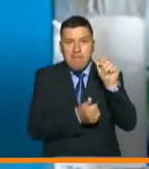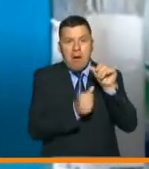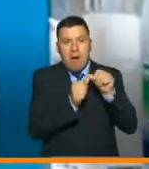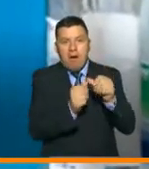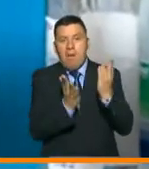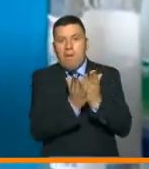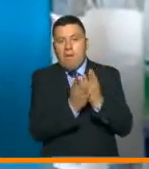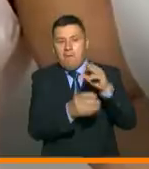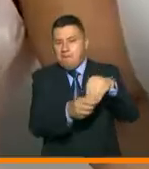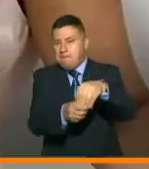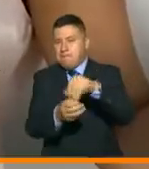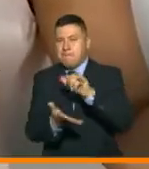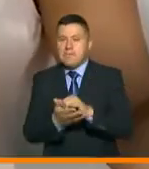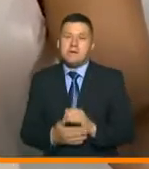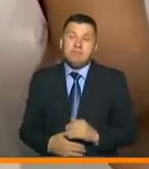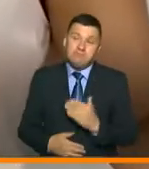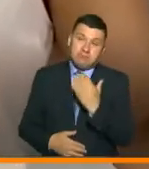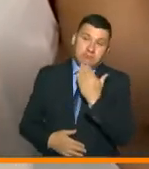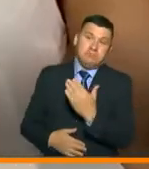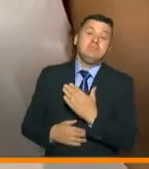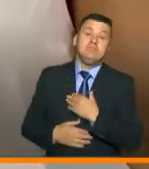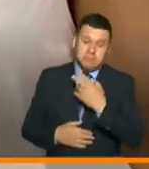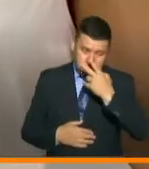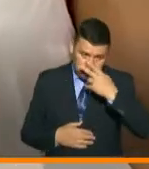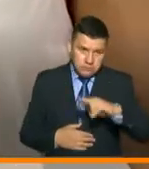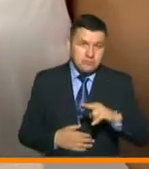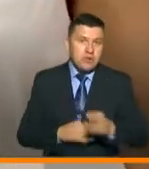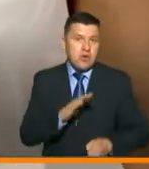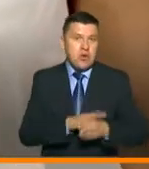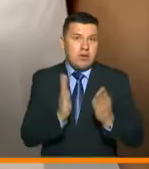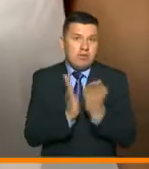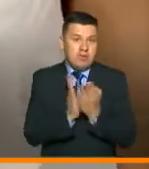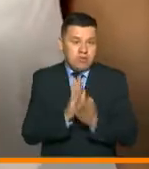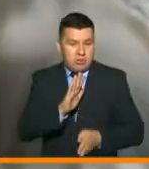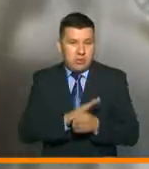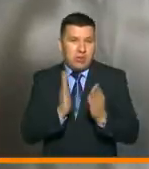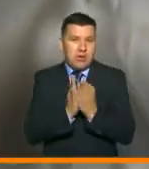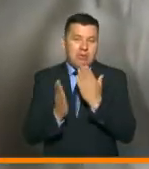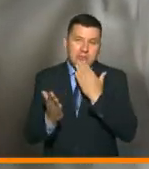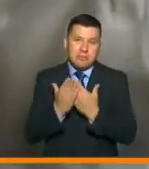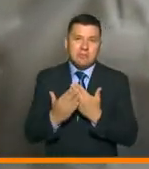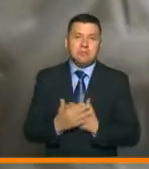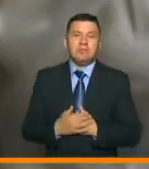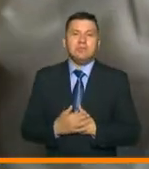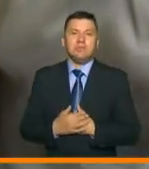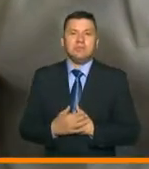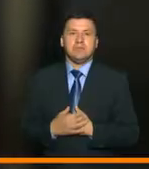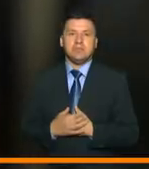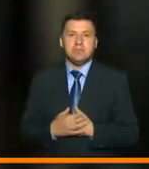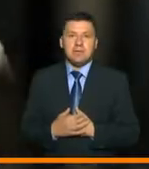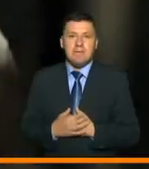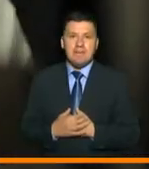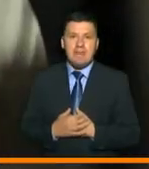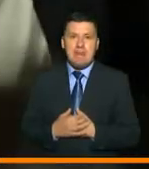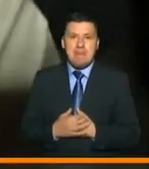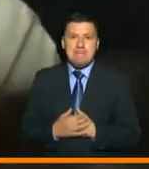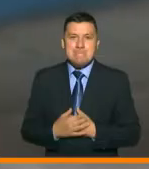nuestro sistema escolar. Y gracias porque nuestros hijos puedan seguir estudiando en sus colegios.